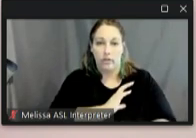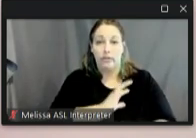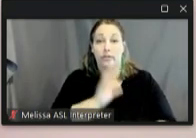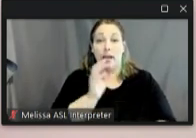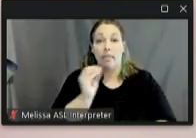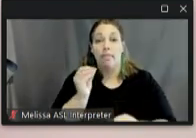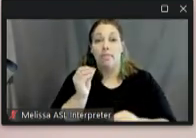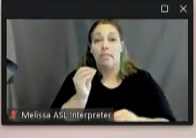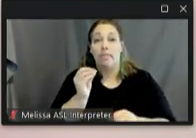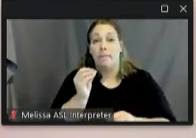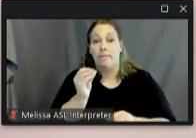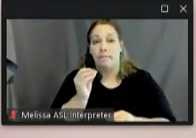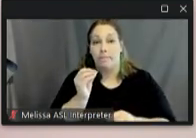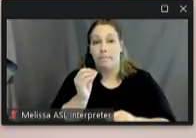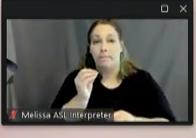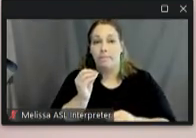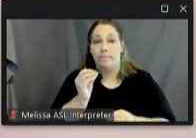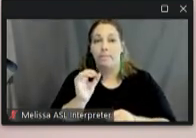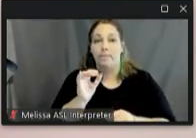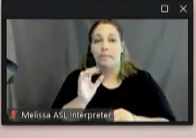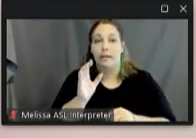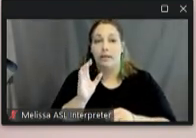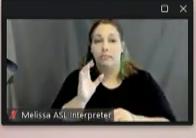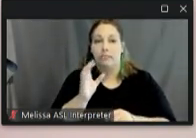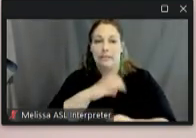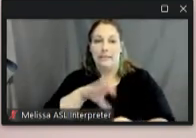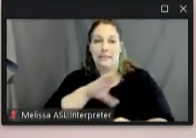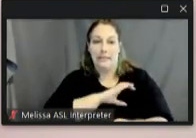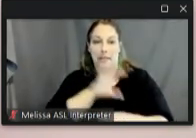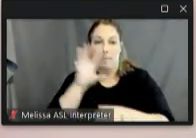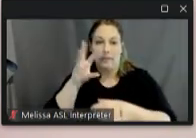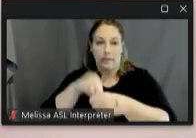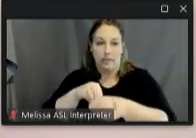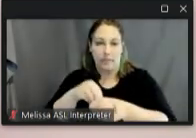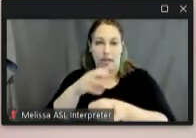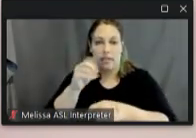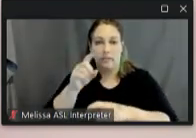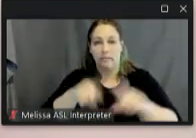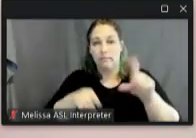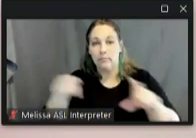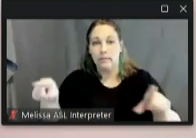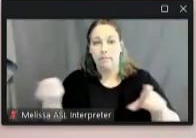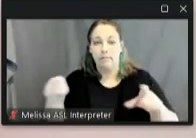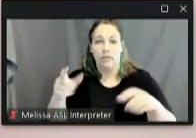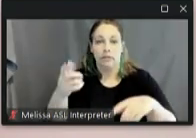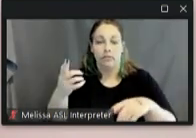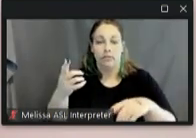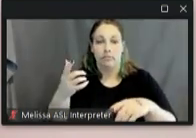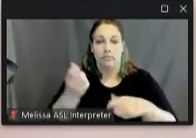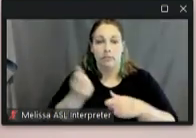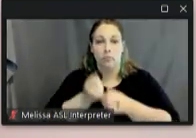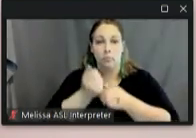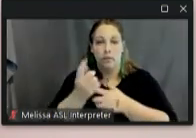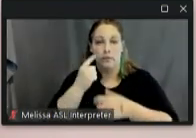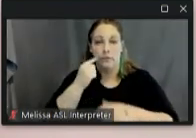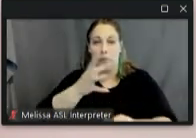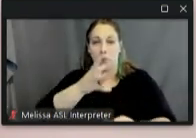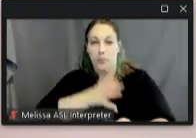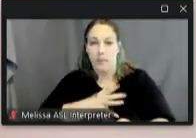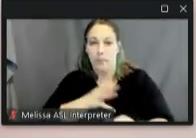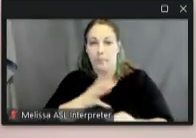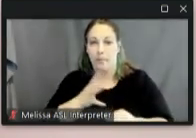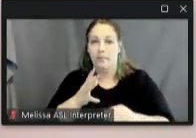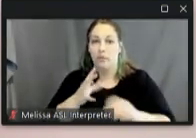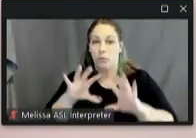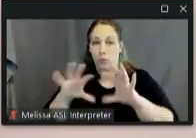instituciones del Estado sobre la ejecución del presupuesto sensible al género. Como último punto, pero no menos importante, las disposiciones presupuestarias